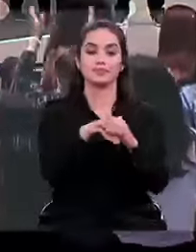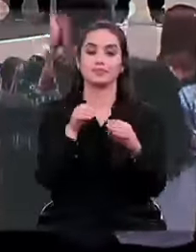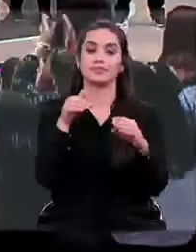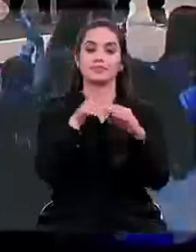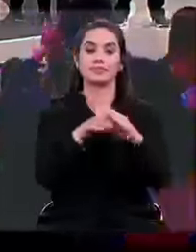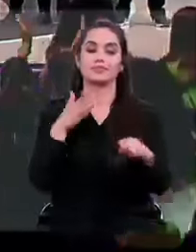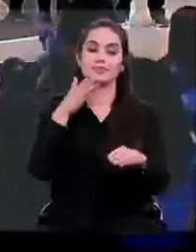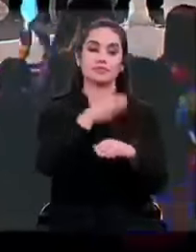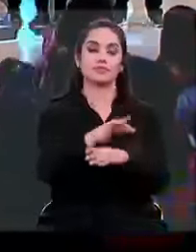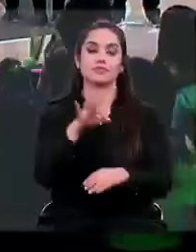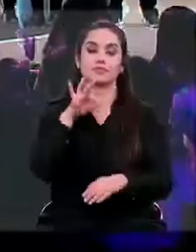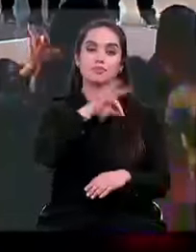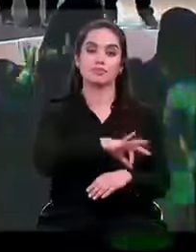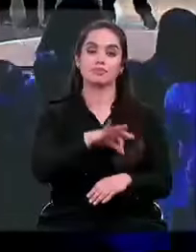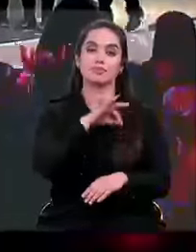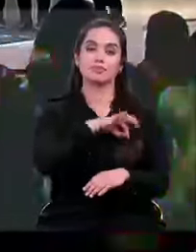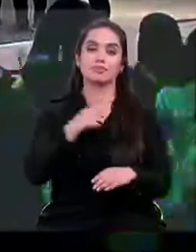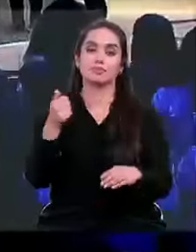Un recuerdo al elenco.